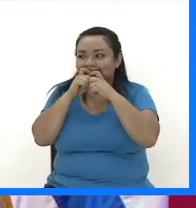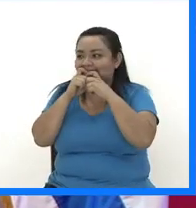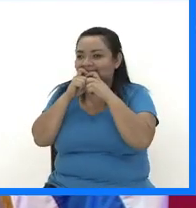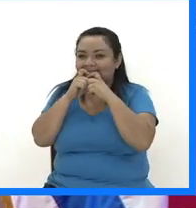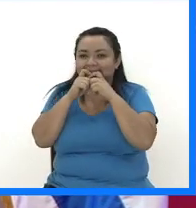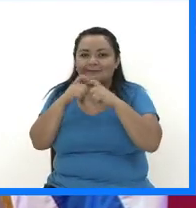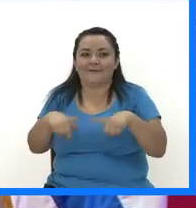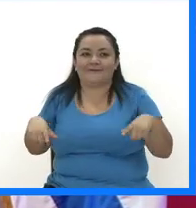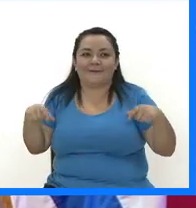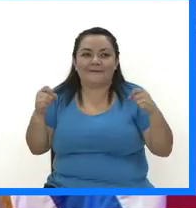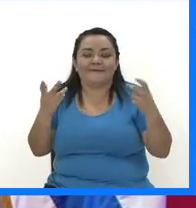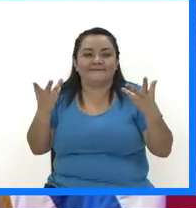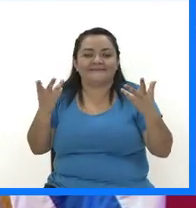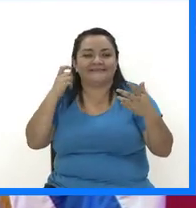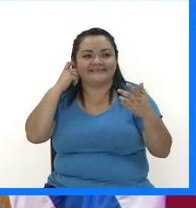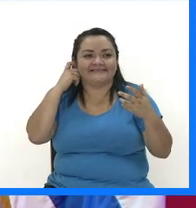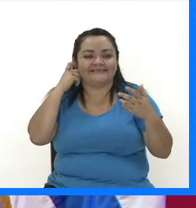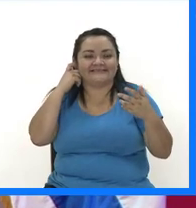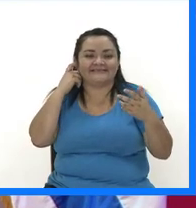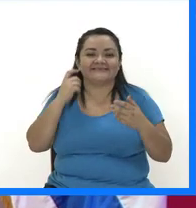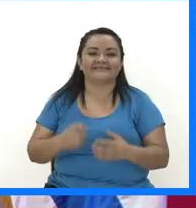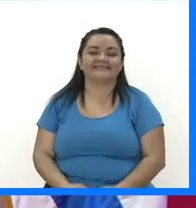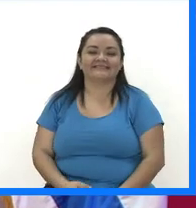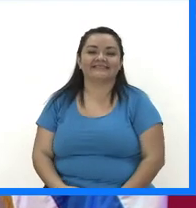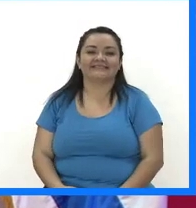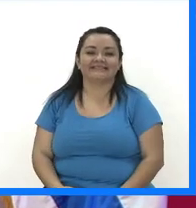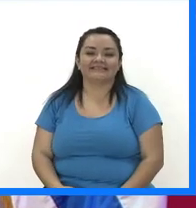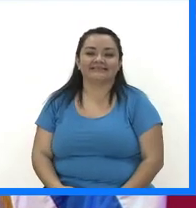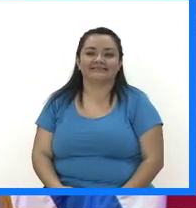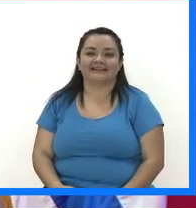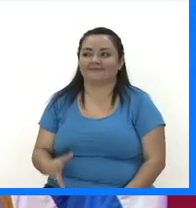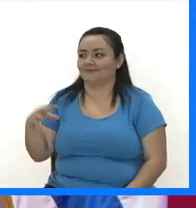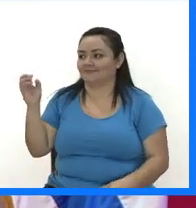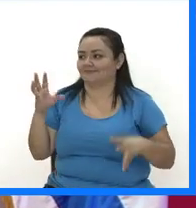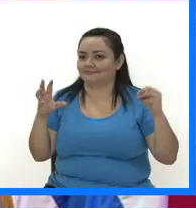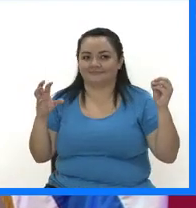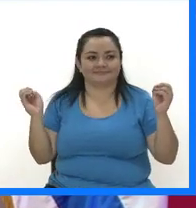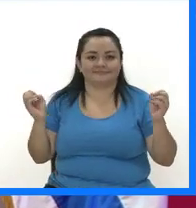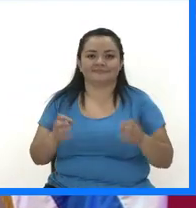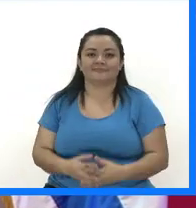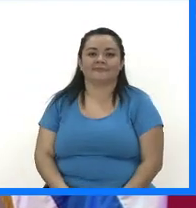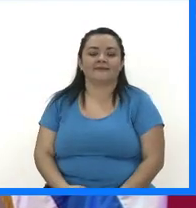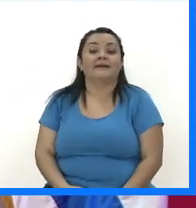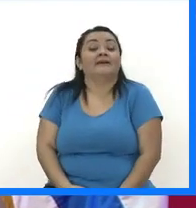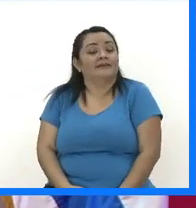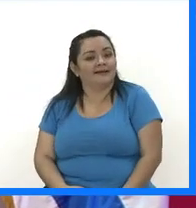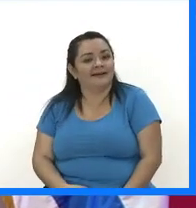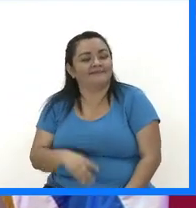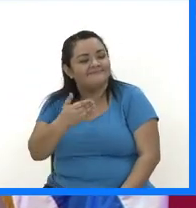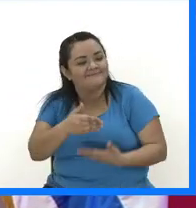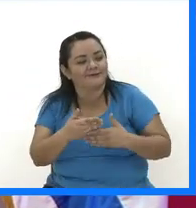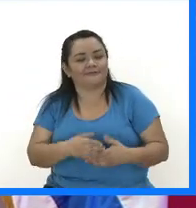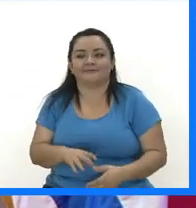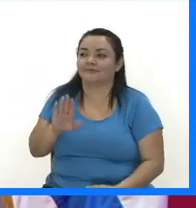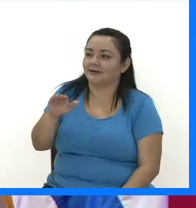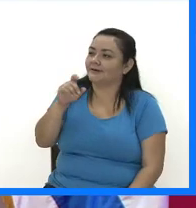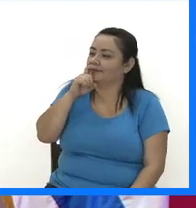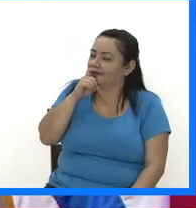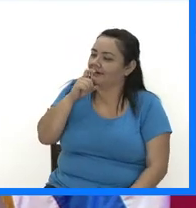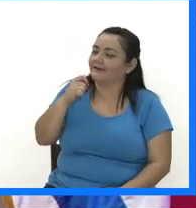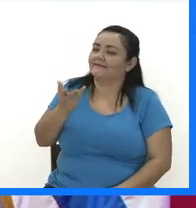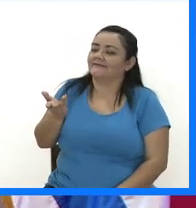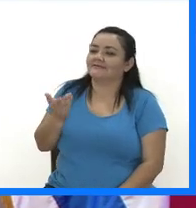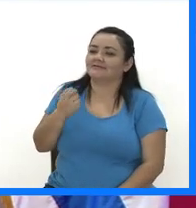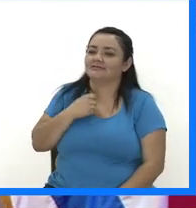perdí yo como hacía la cosa y hasta que se fueron todos a juego le digo de qué quieres hablar es que mi papá me dijo